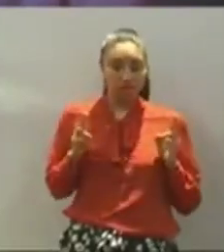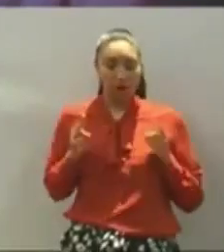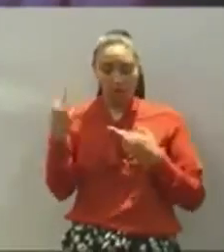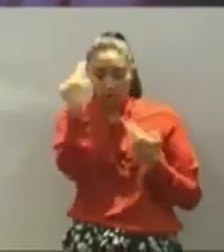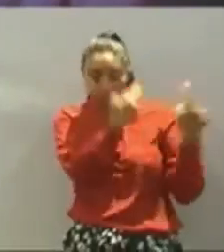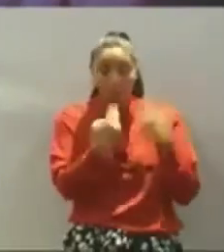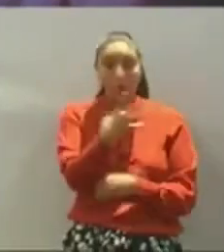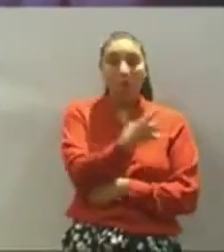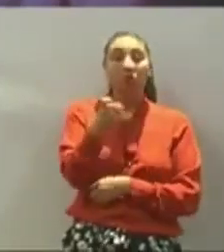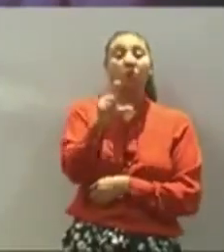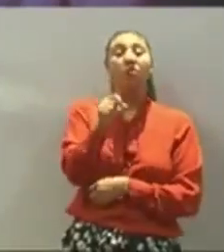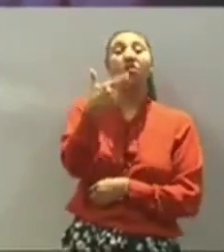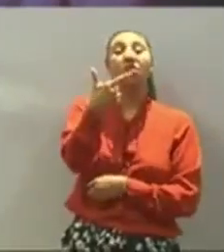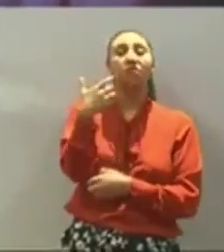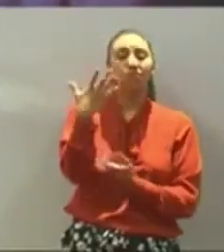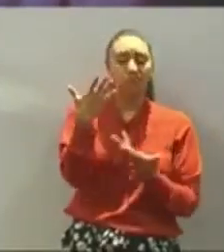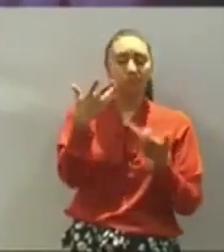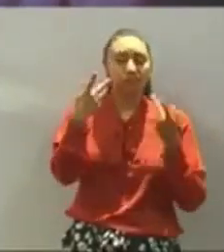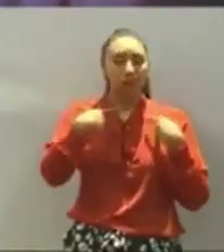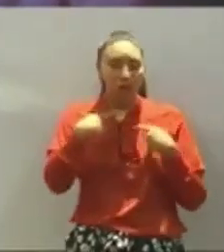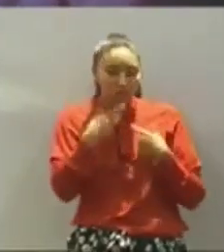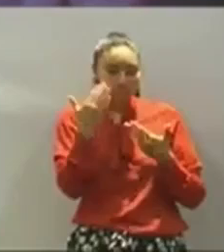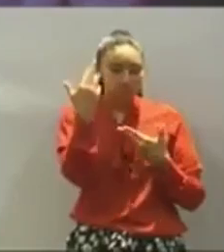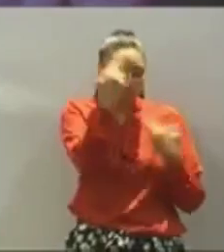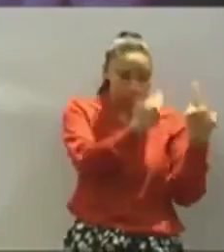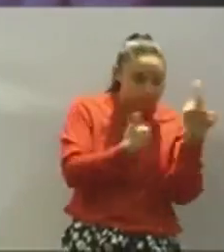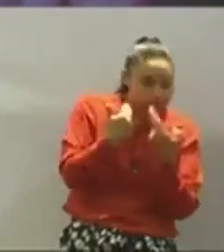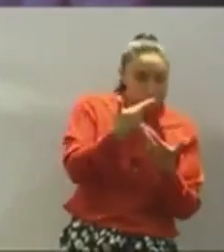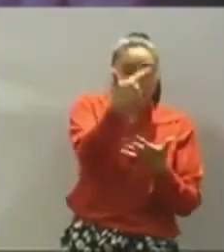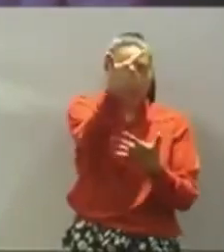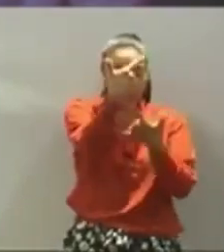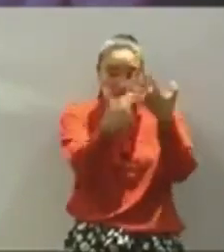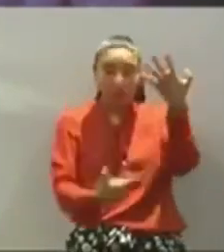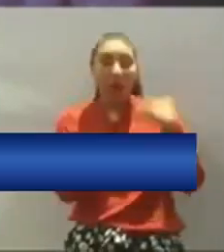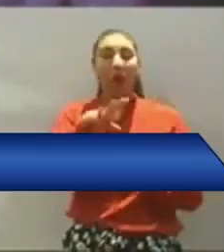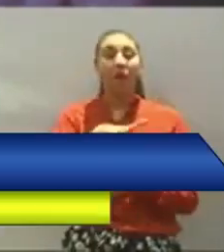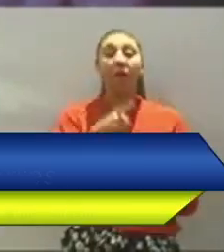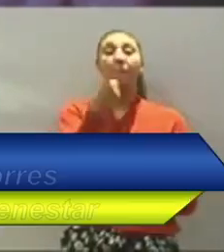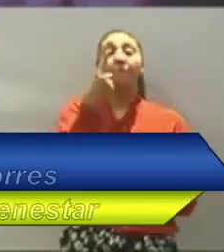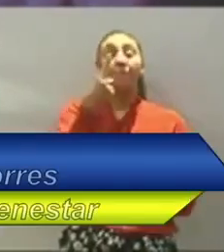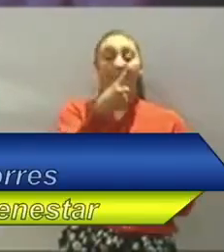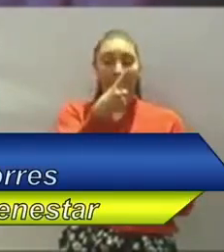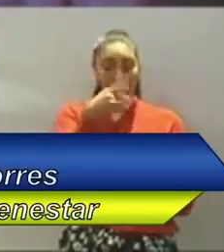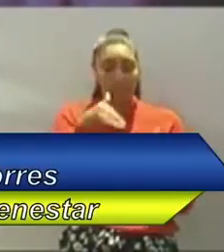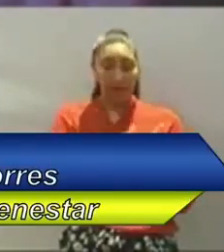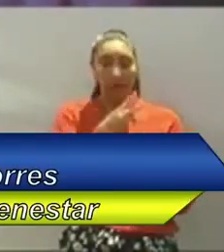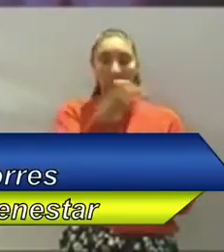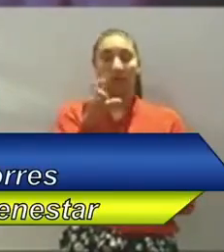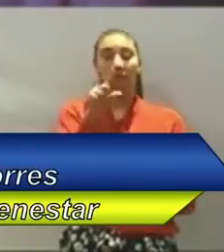4.827 expedientes clínicos, de los cuales se ha obtenido un listado de 1.374 mujeres con